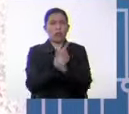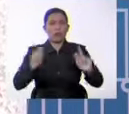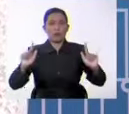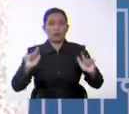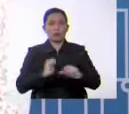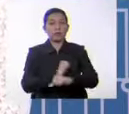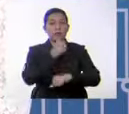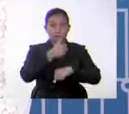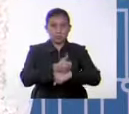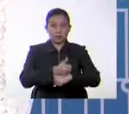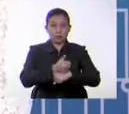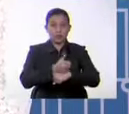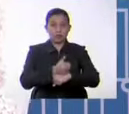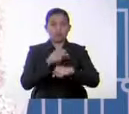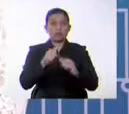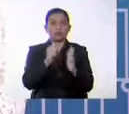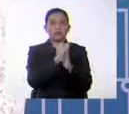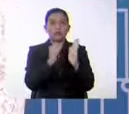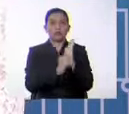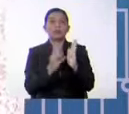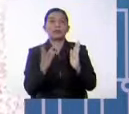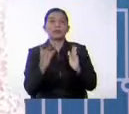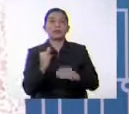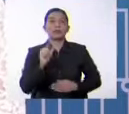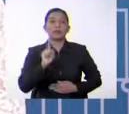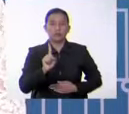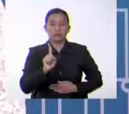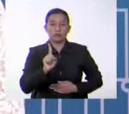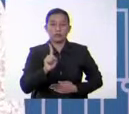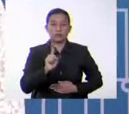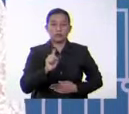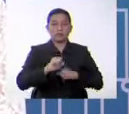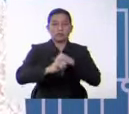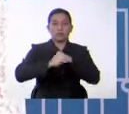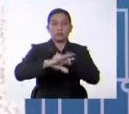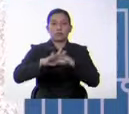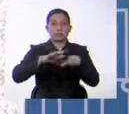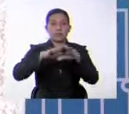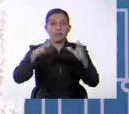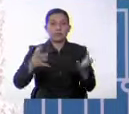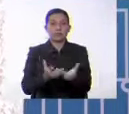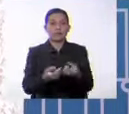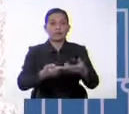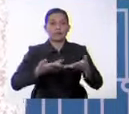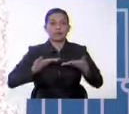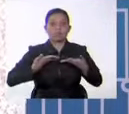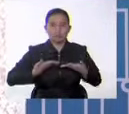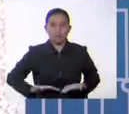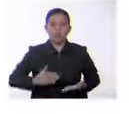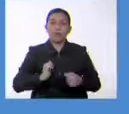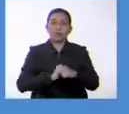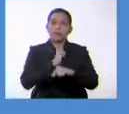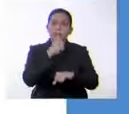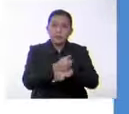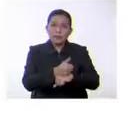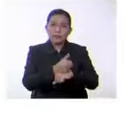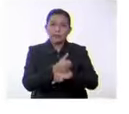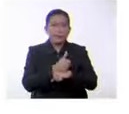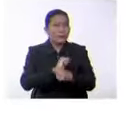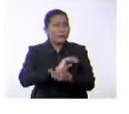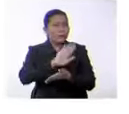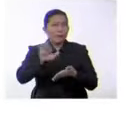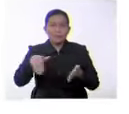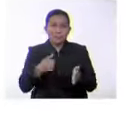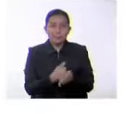establece incluso el artículo 1 de la Declaración Universal de los Derechos Humanos, en el que se establece que todos los